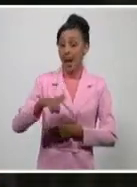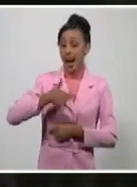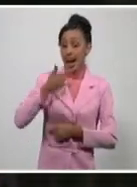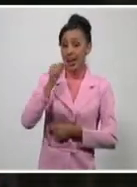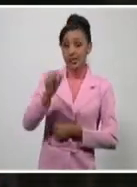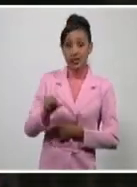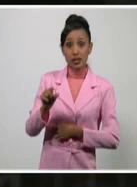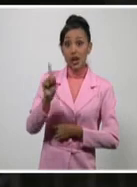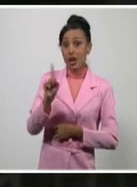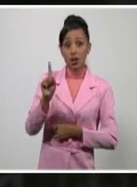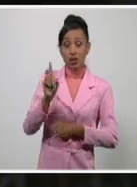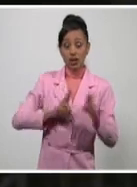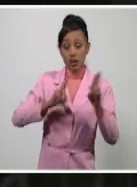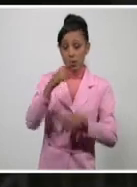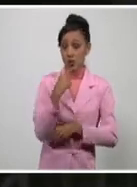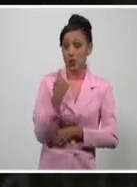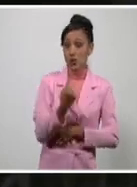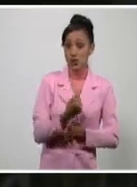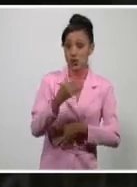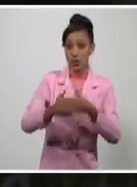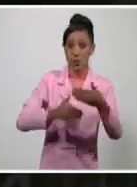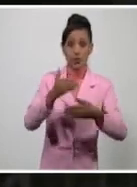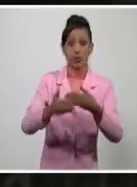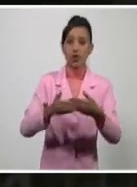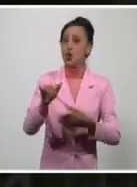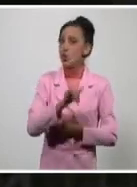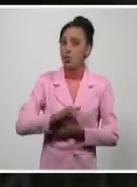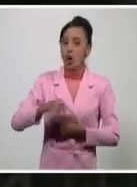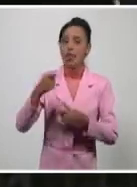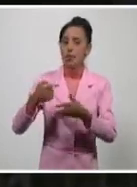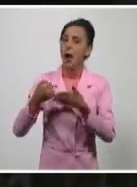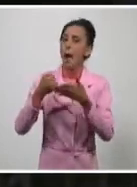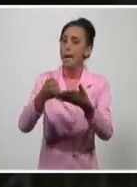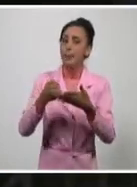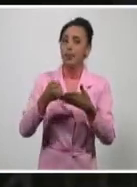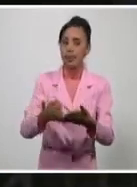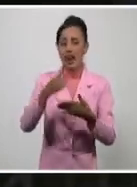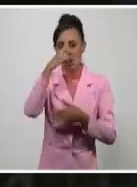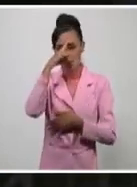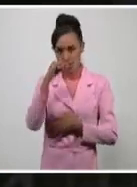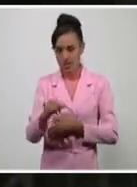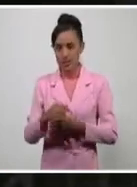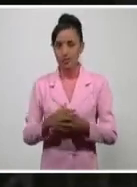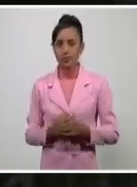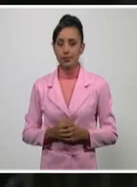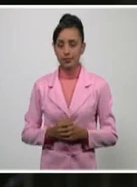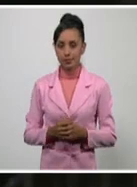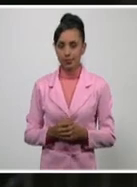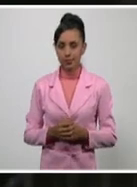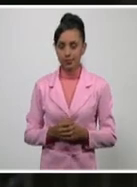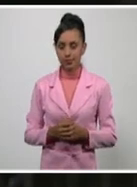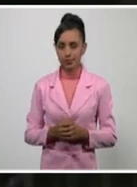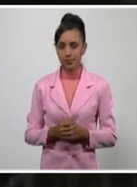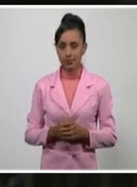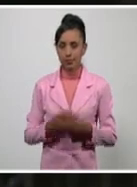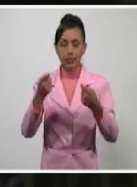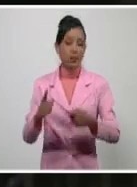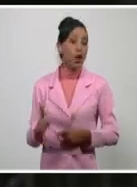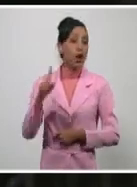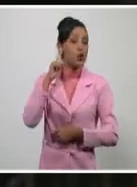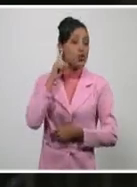estén a favor del proceso, también tenemos que apoyar a los que sí lo están. Y creo que también hay que escuchar a